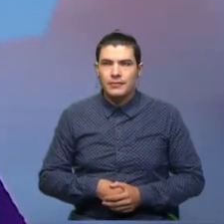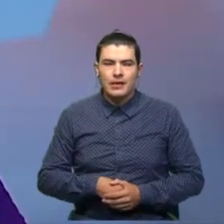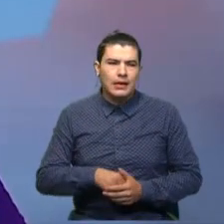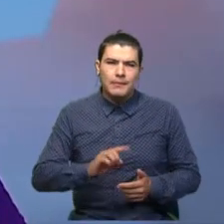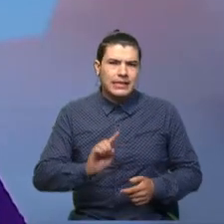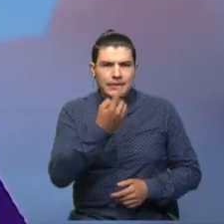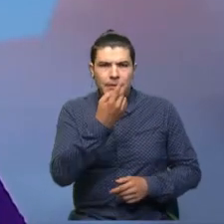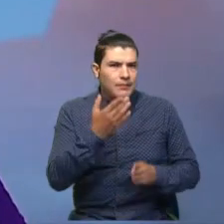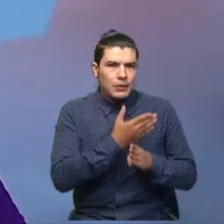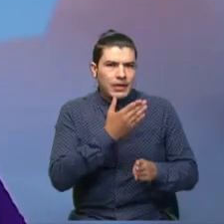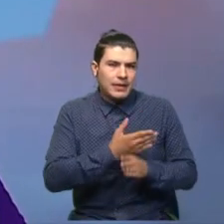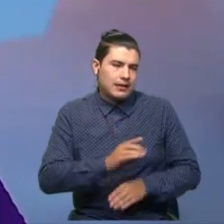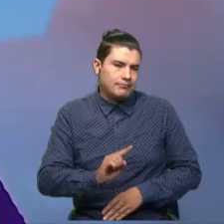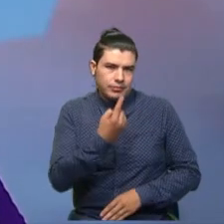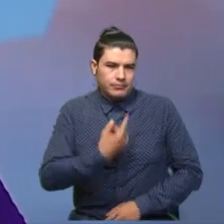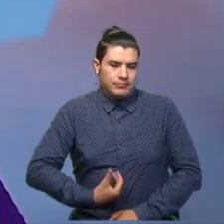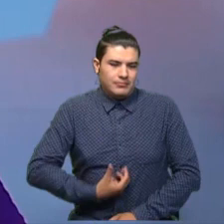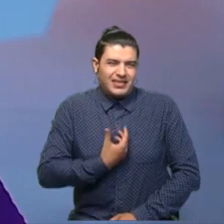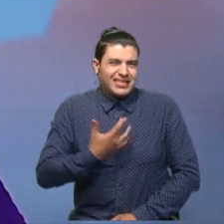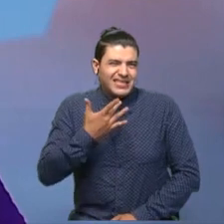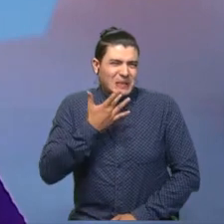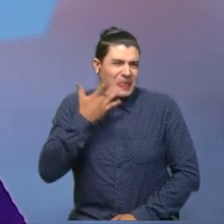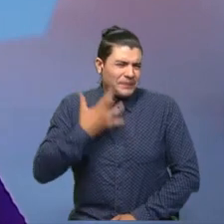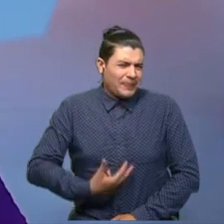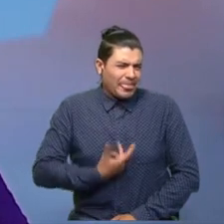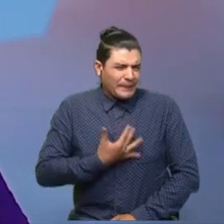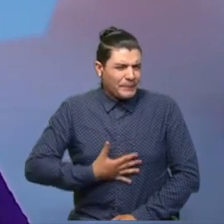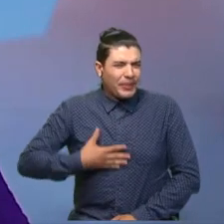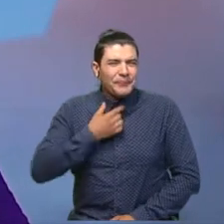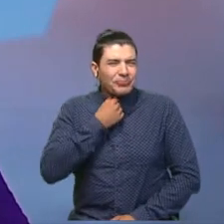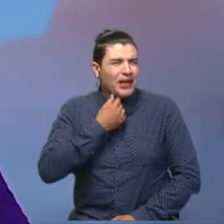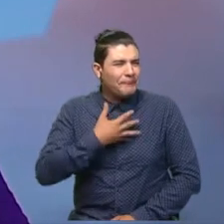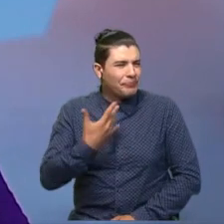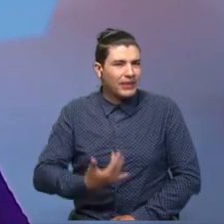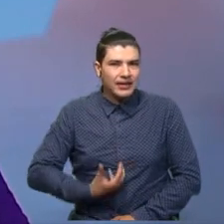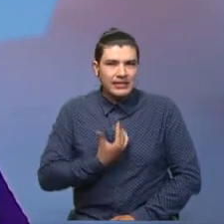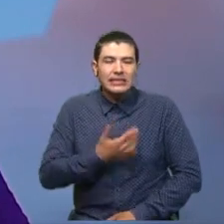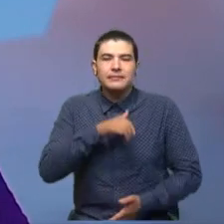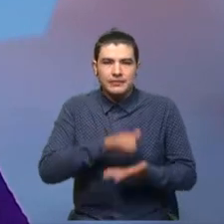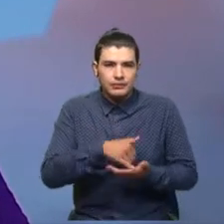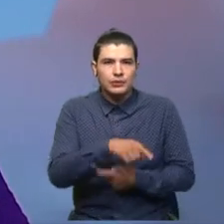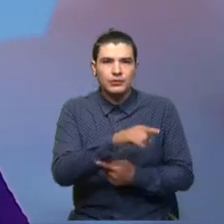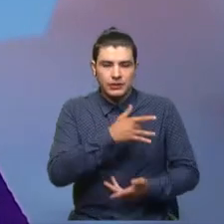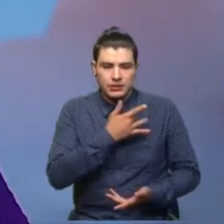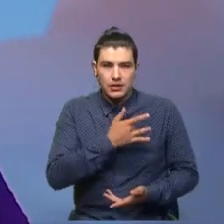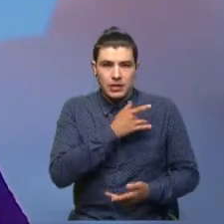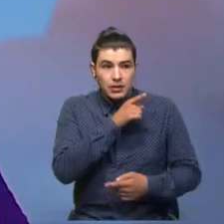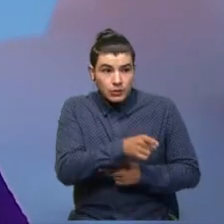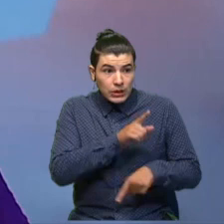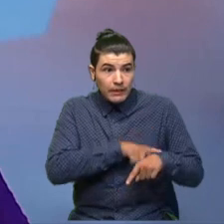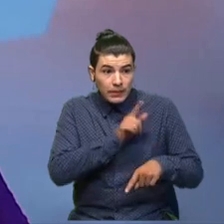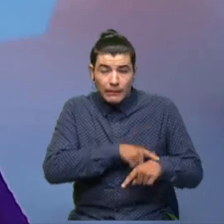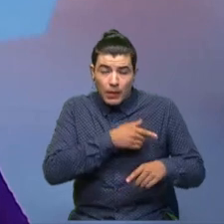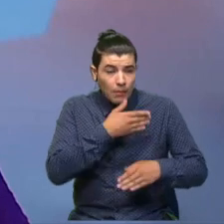gastritis, la gastropatía asociada a la bacteria es la principal. Posteriormente, si esa continúa en el tiempo, va a producir